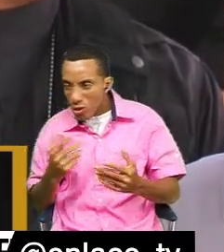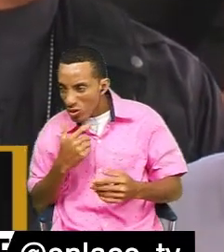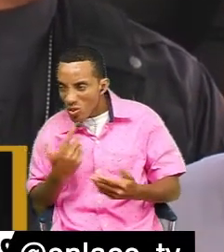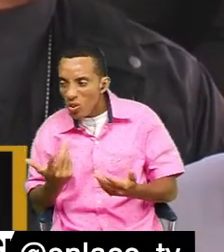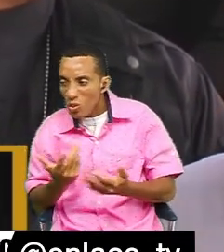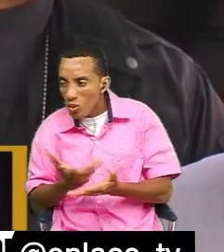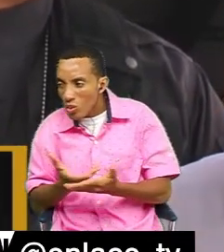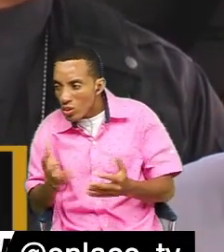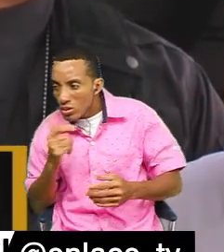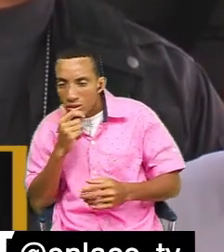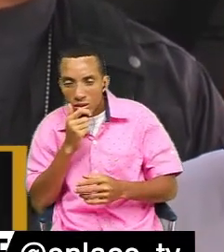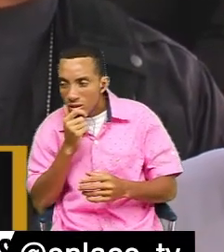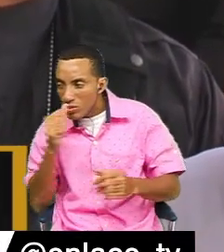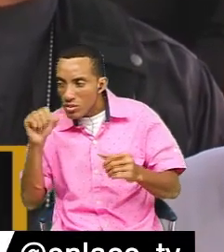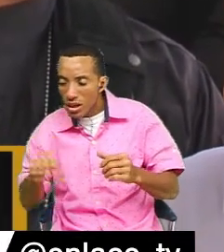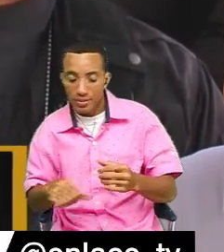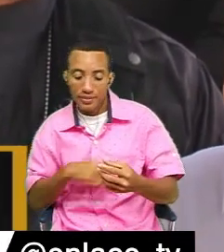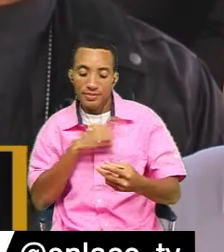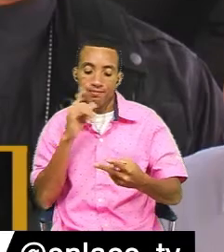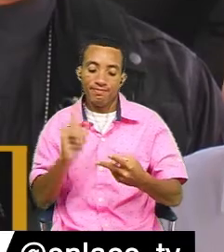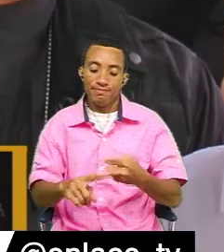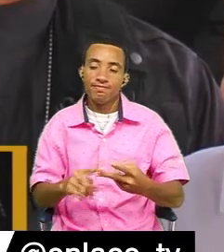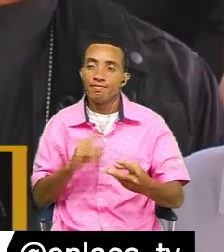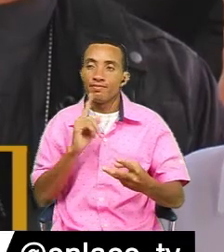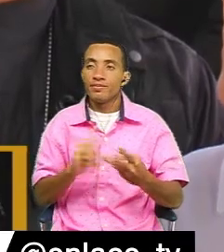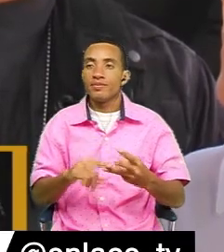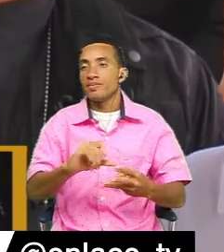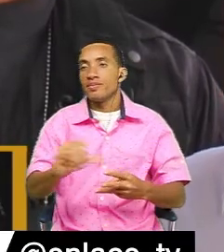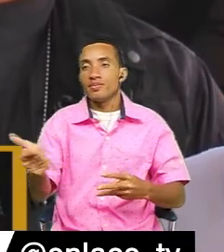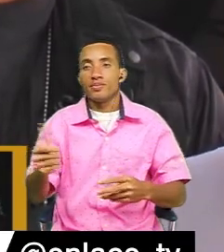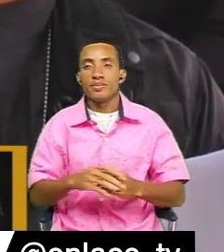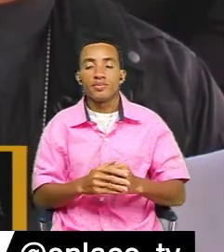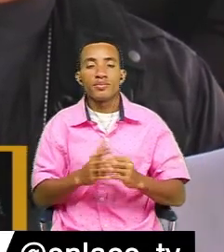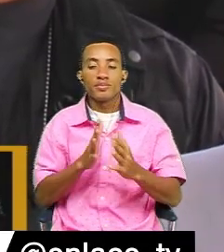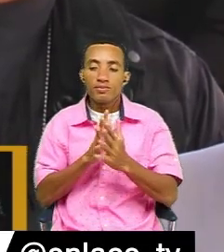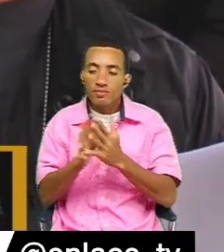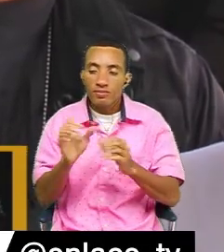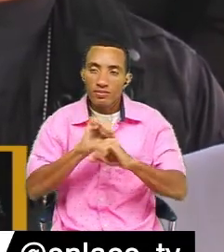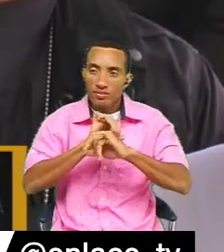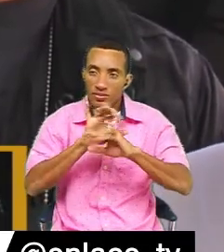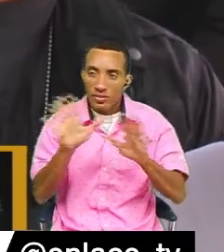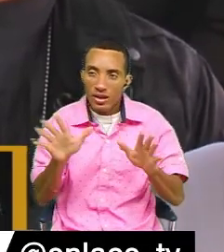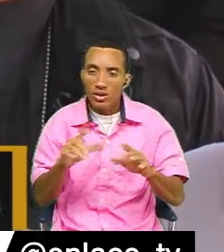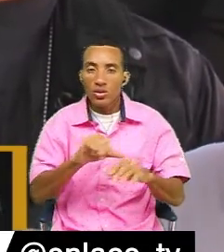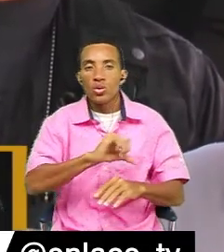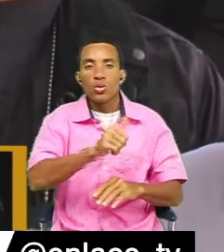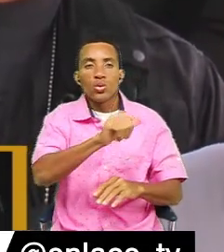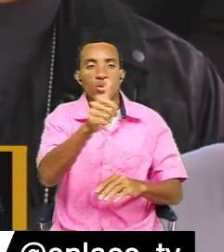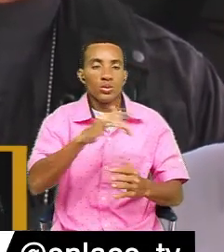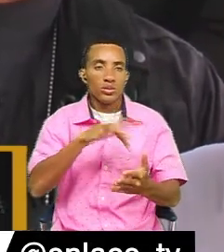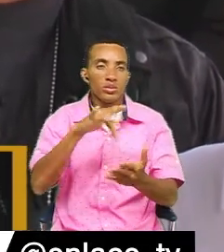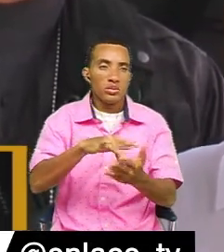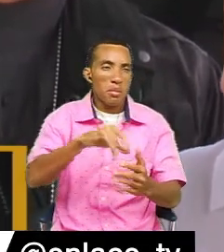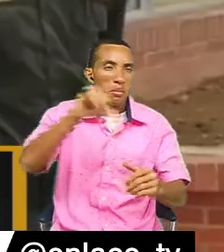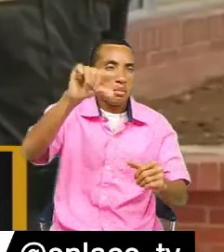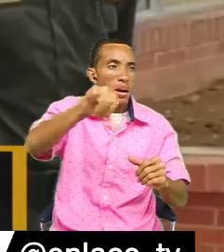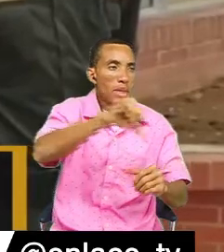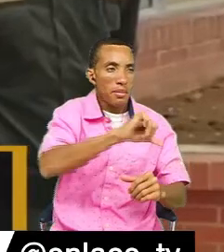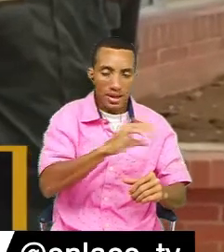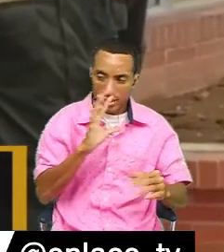extorsión, y continúa pues los procesos investigativos para darle claridad de su participación en otros eventos delictivos que pudiesen